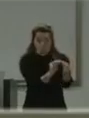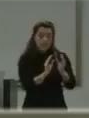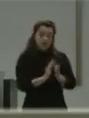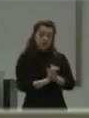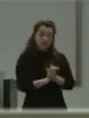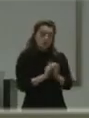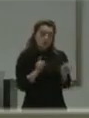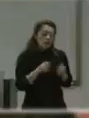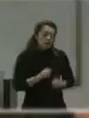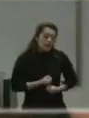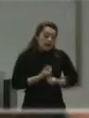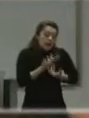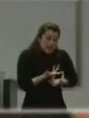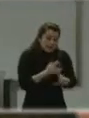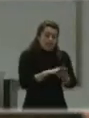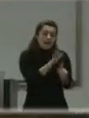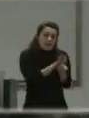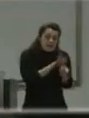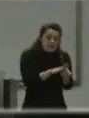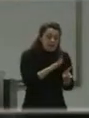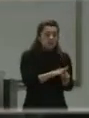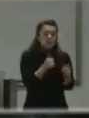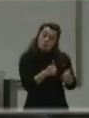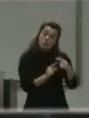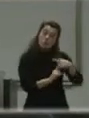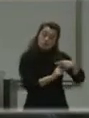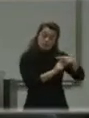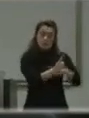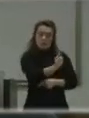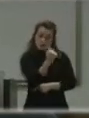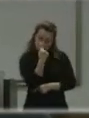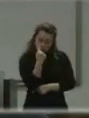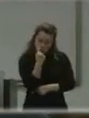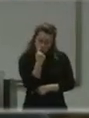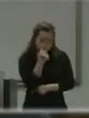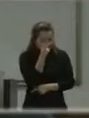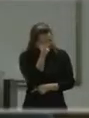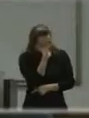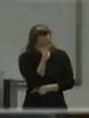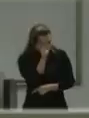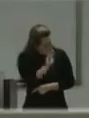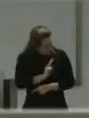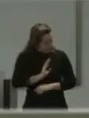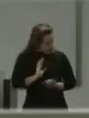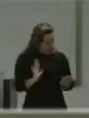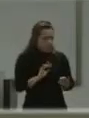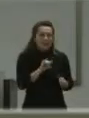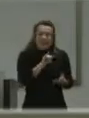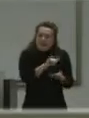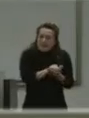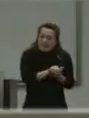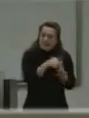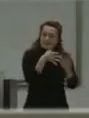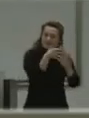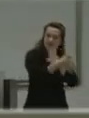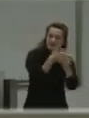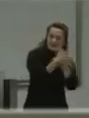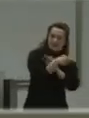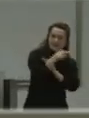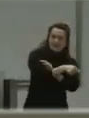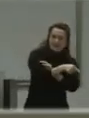es una manifestación de de afecto y es muy positivo en la medida que se respete en la otra persona ahí desde desde ese